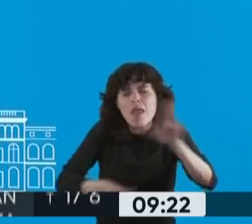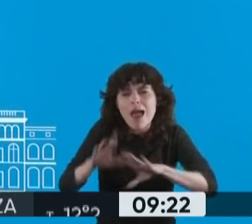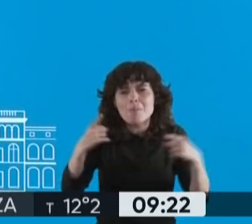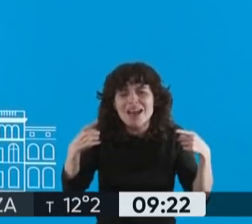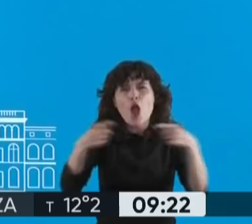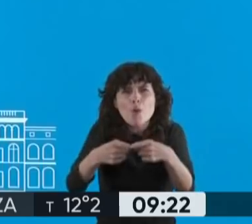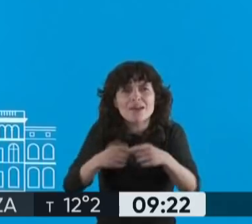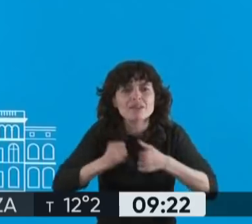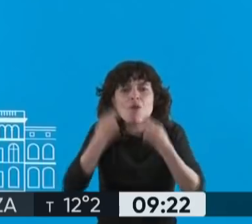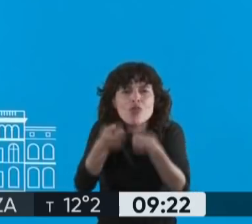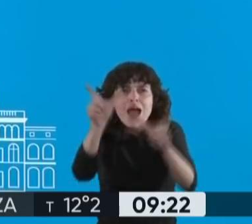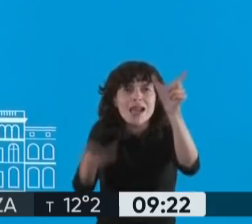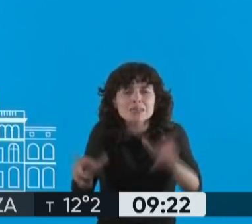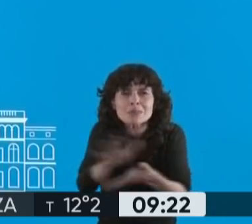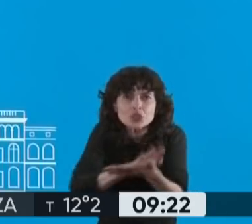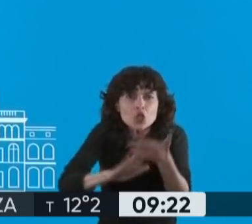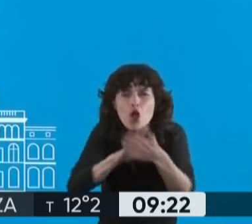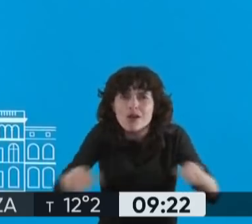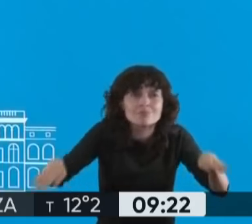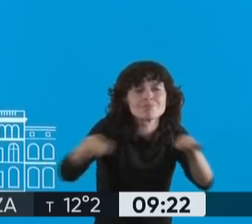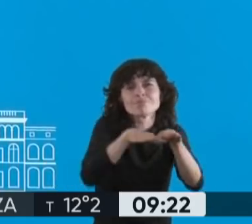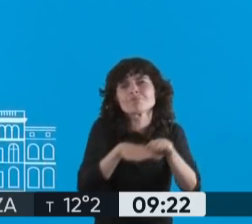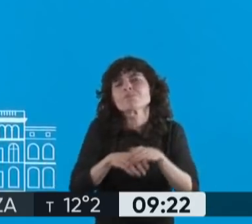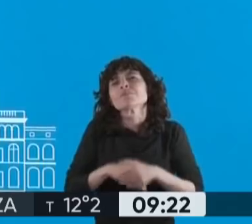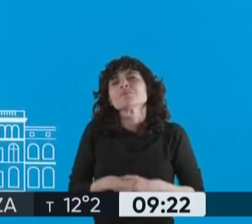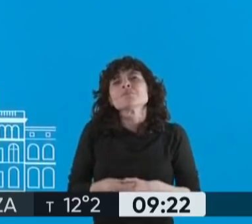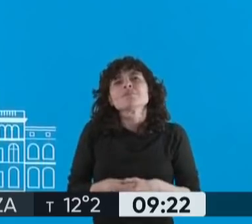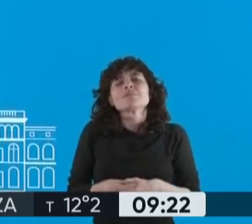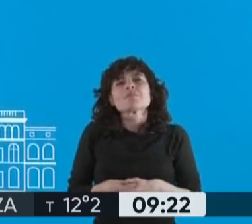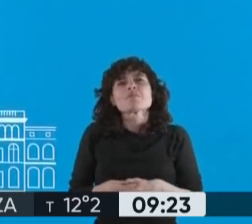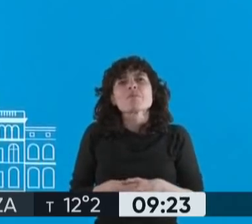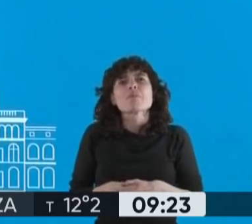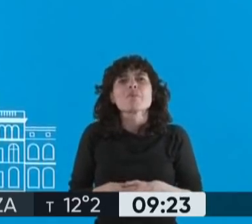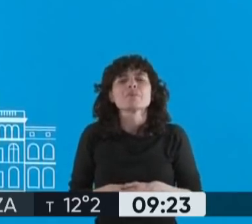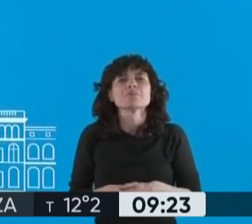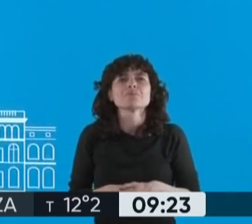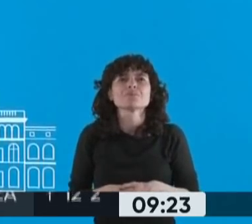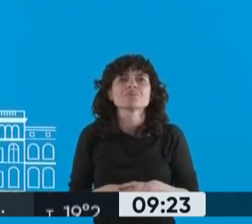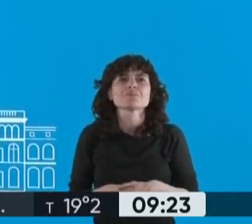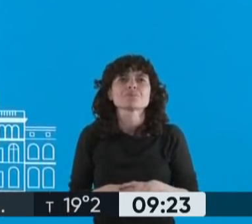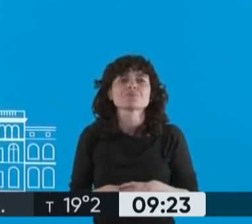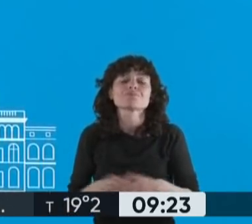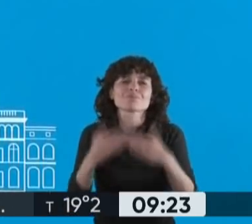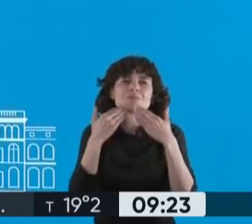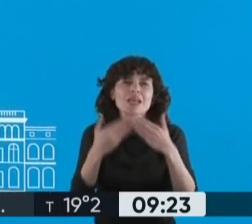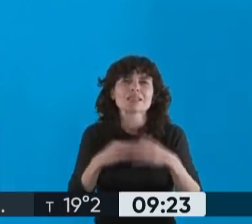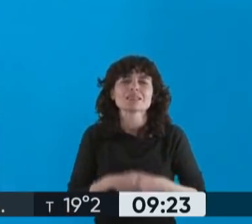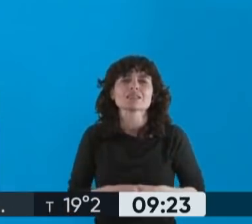como le decía recién a su colega, del periodo en que uno circunstancialmente ocupa determinados cargos en el gobierno. Muchas